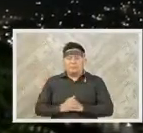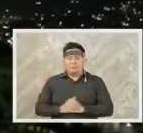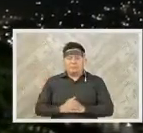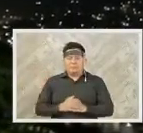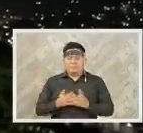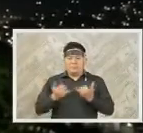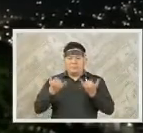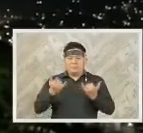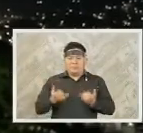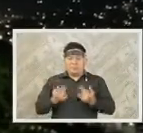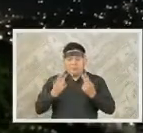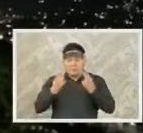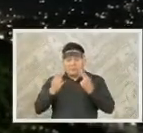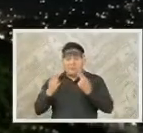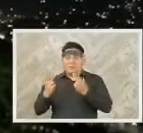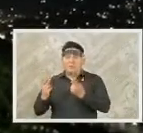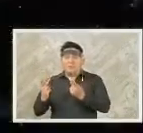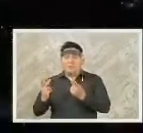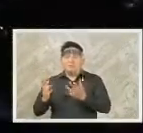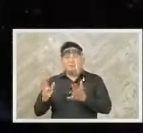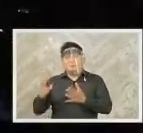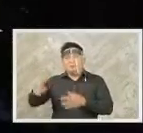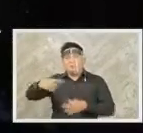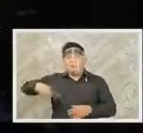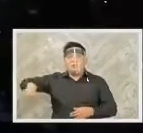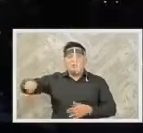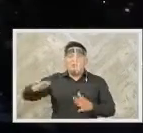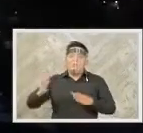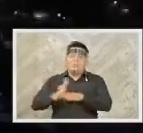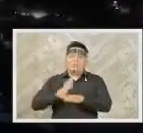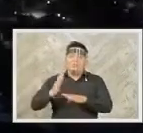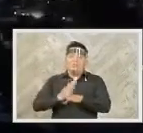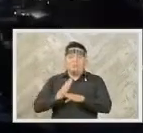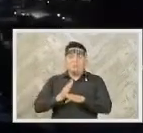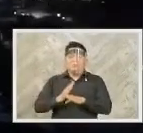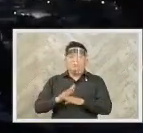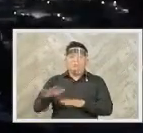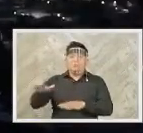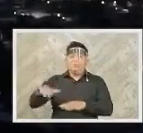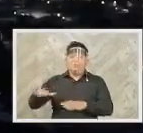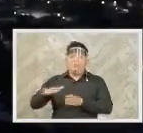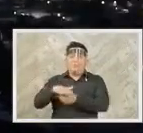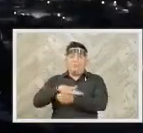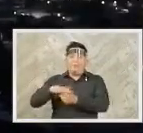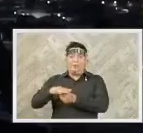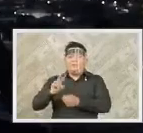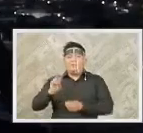está mitigando esta gran problemática que tenemos aquí en nuestro sector del barrio La Victoria.